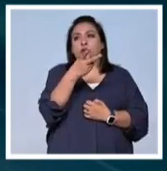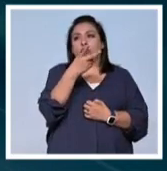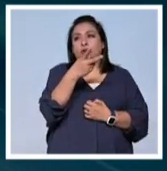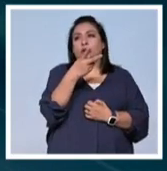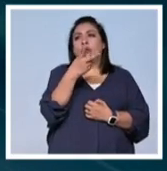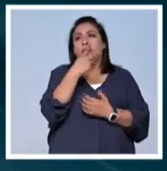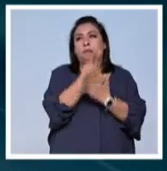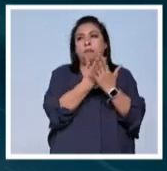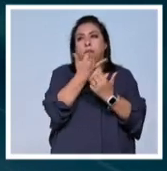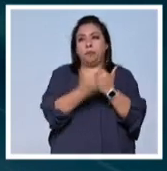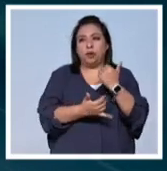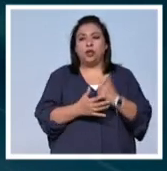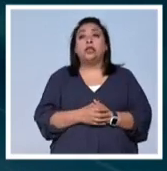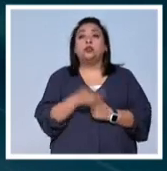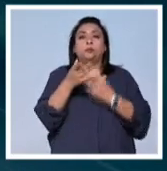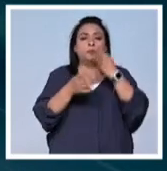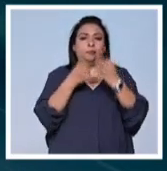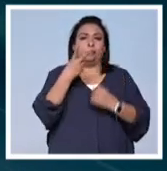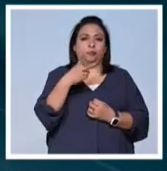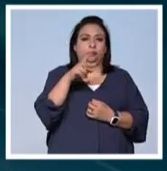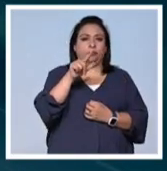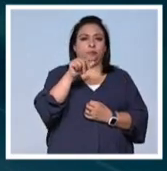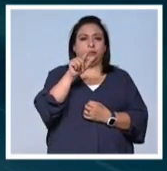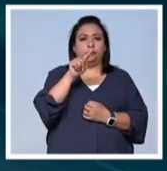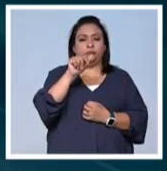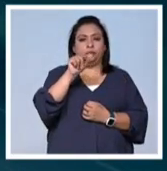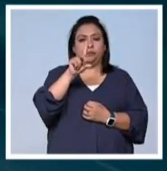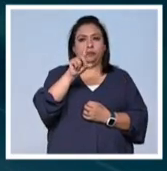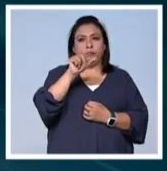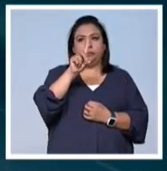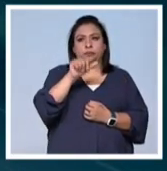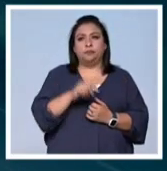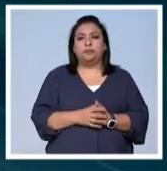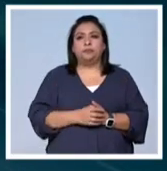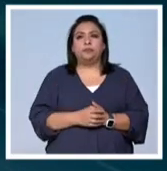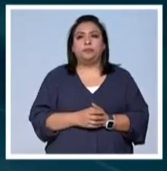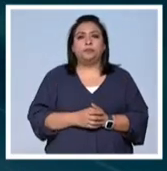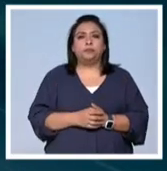proyectos Noticias 22 Alberto Aranda